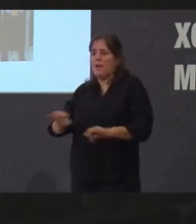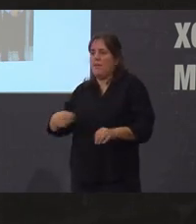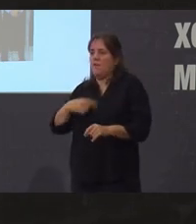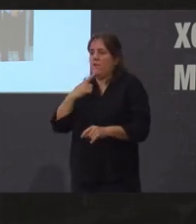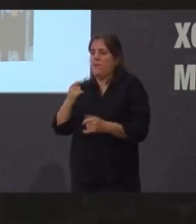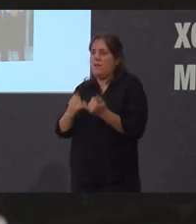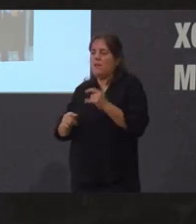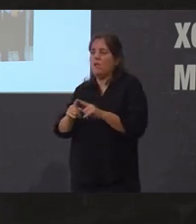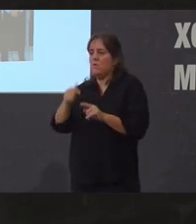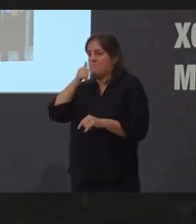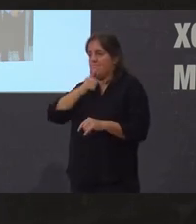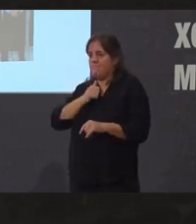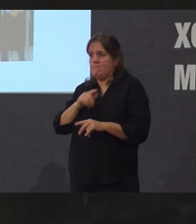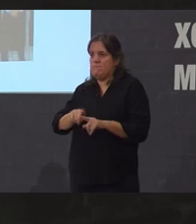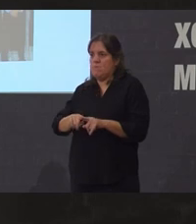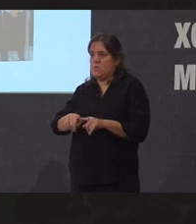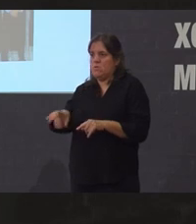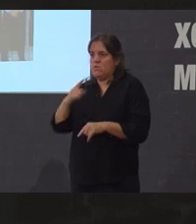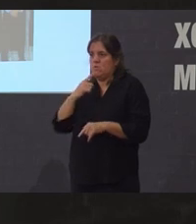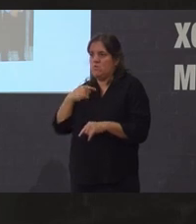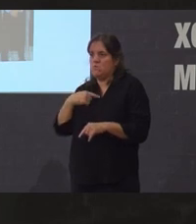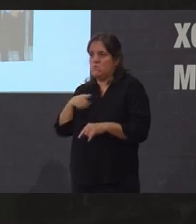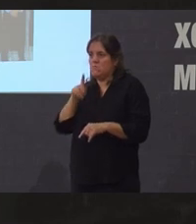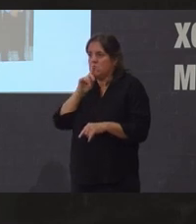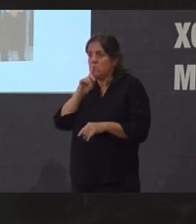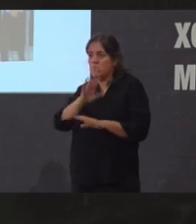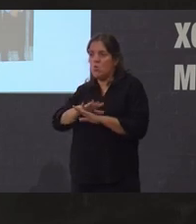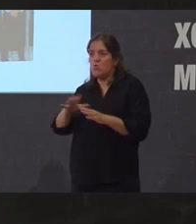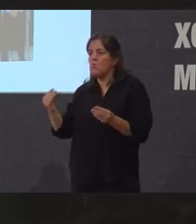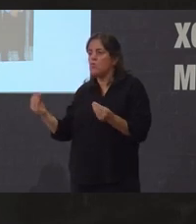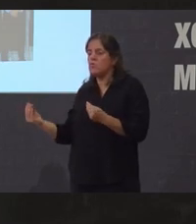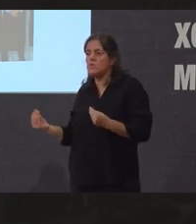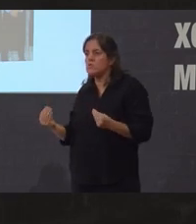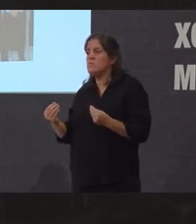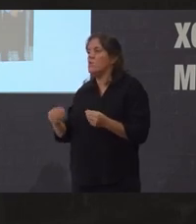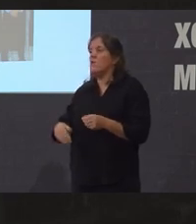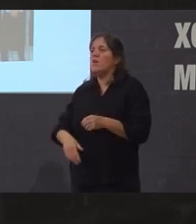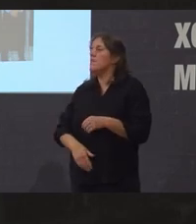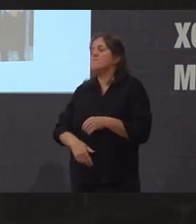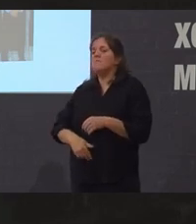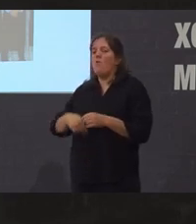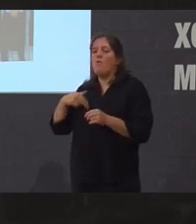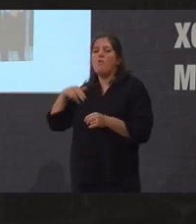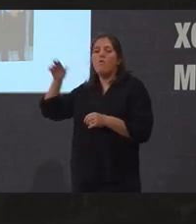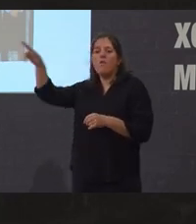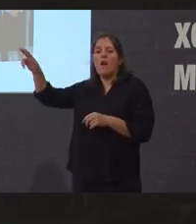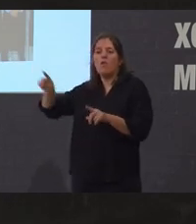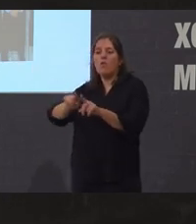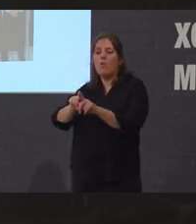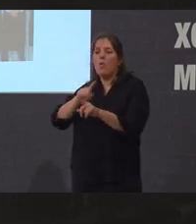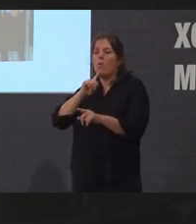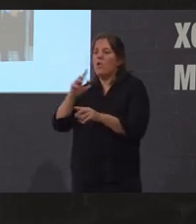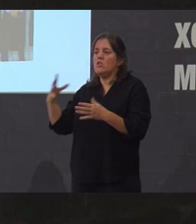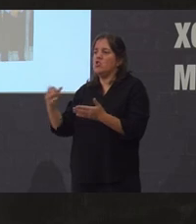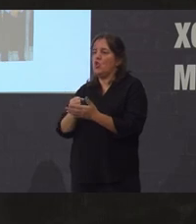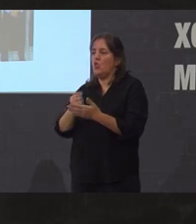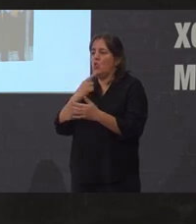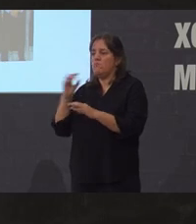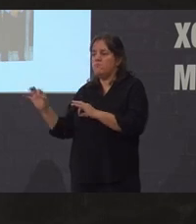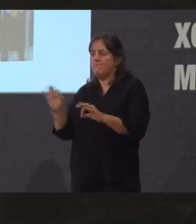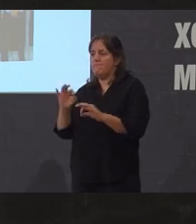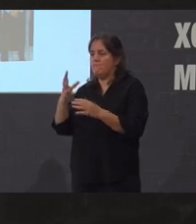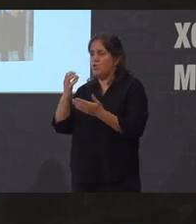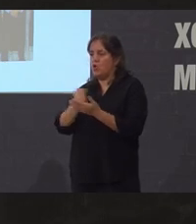tragando moitísimo. Desde logo, Franco deixou todo moi ben atado e ao longo da transición